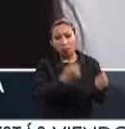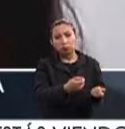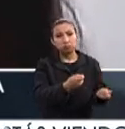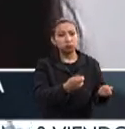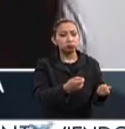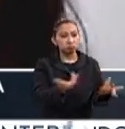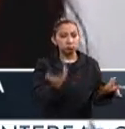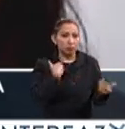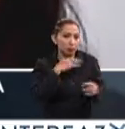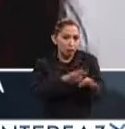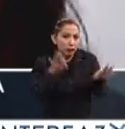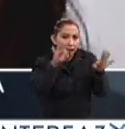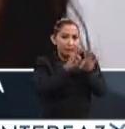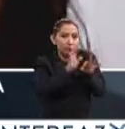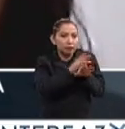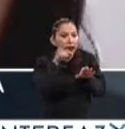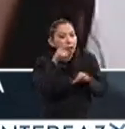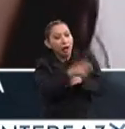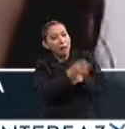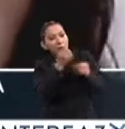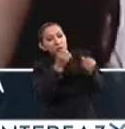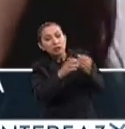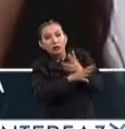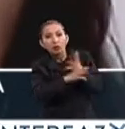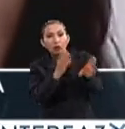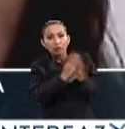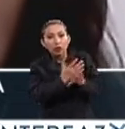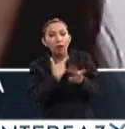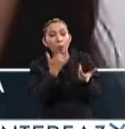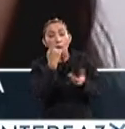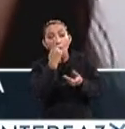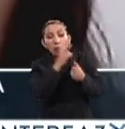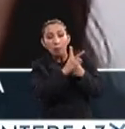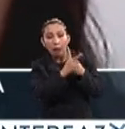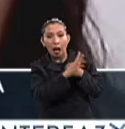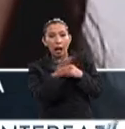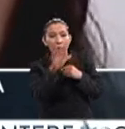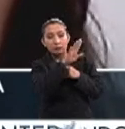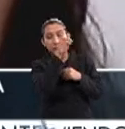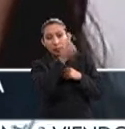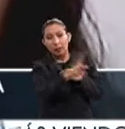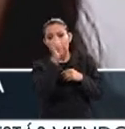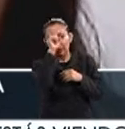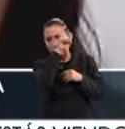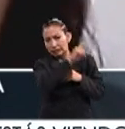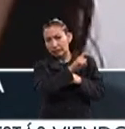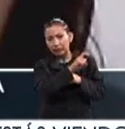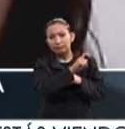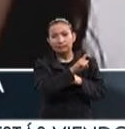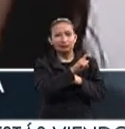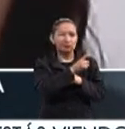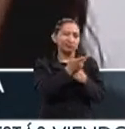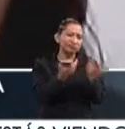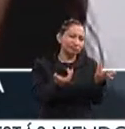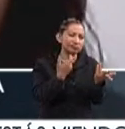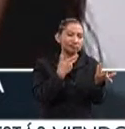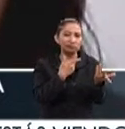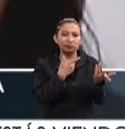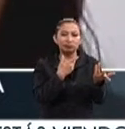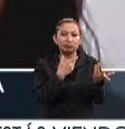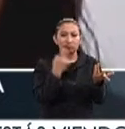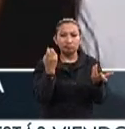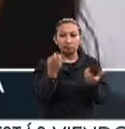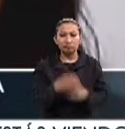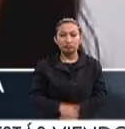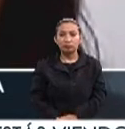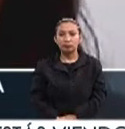Entonces, pues es importante porque te das cuenta de muchas cosas. Estar solo en un país es realmente difícil y pues